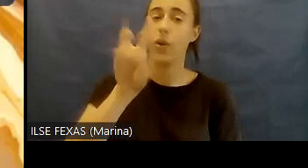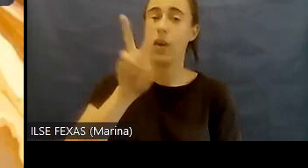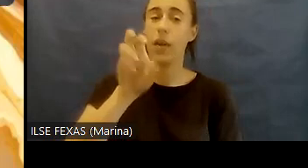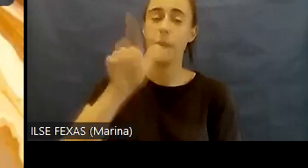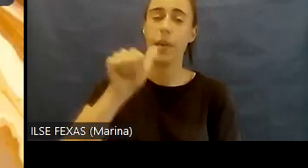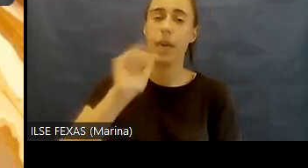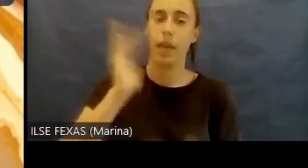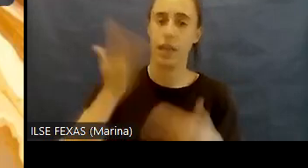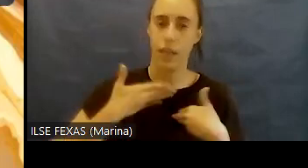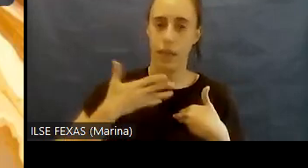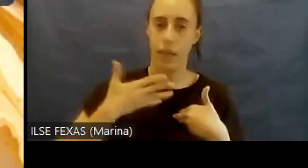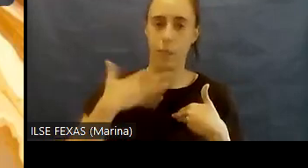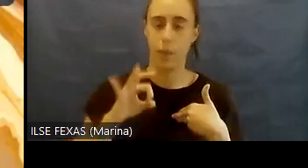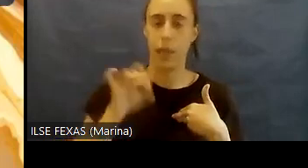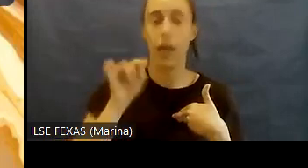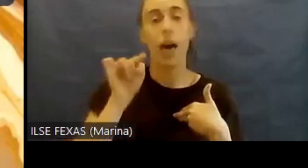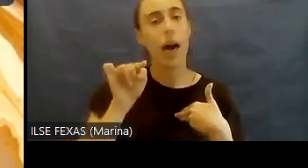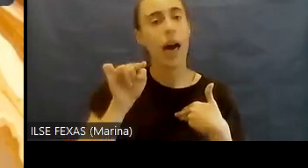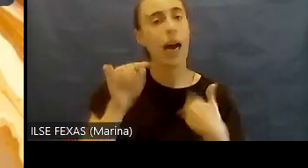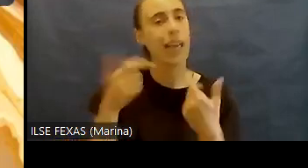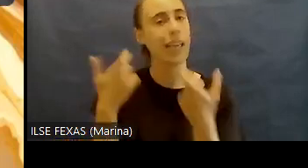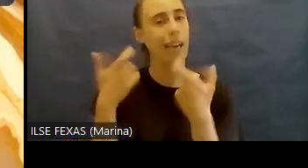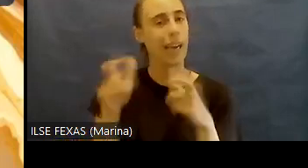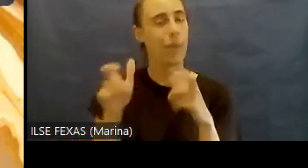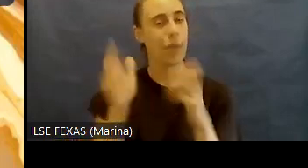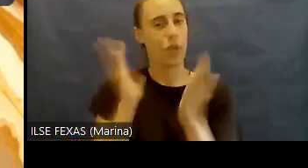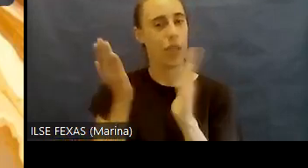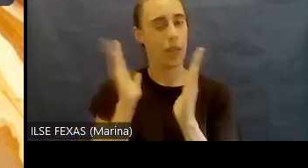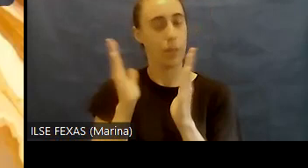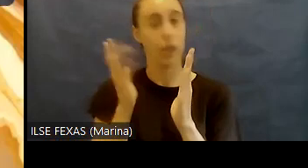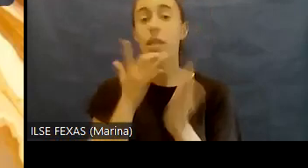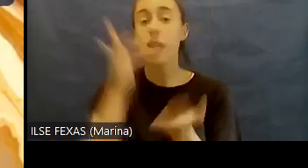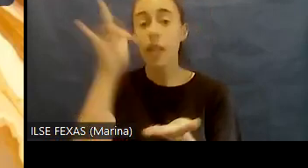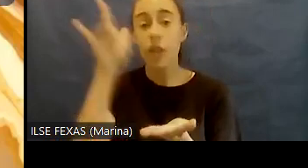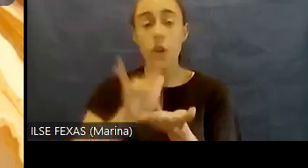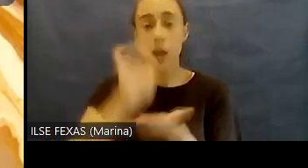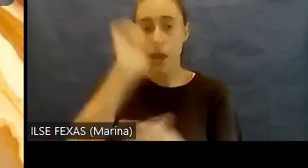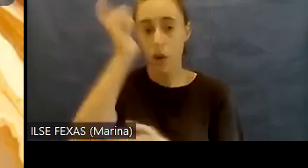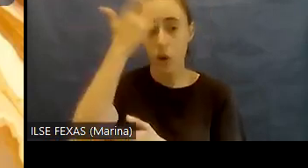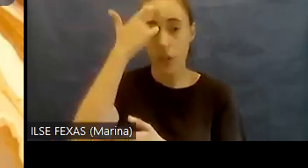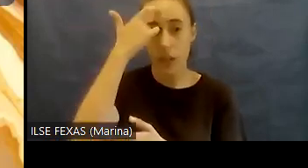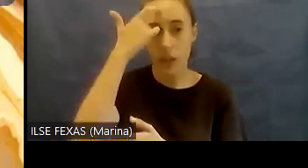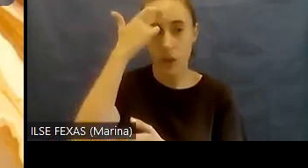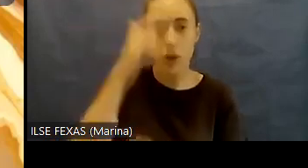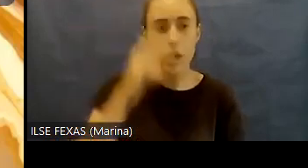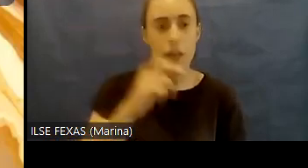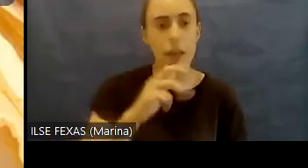de maravilla. Y aquí tenemos otro nicho terapéutico. Siempre que encontréis el concepto de esteatosis hepática, que lo tenéis